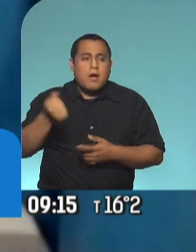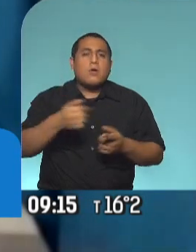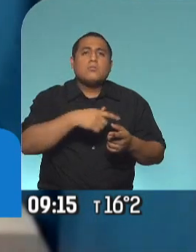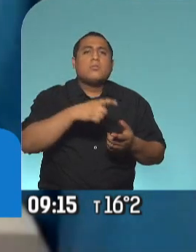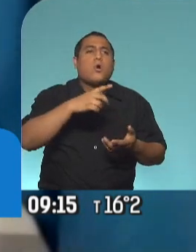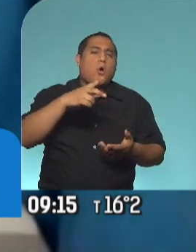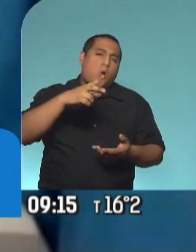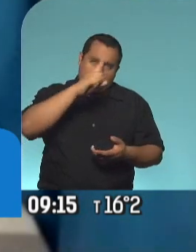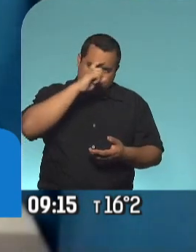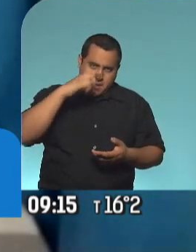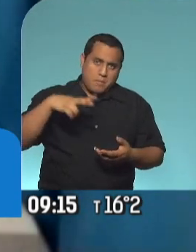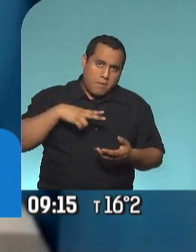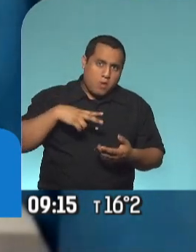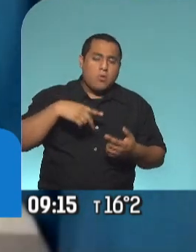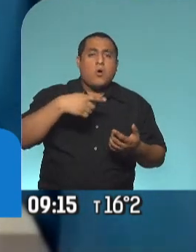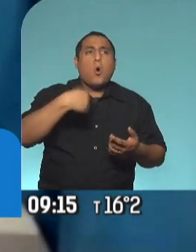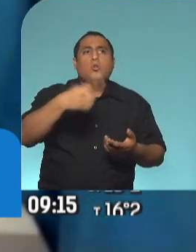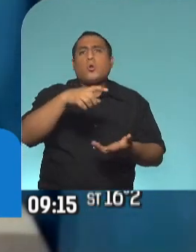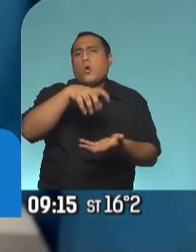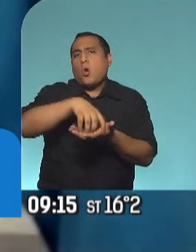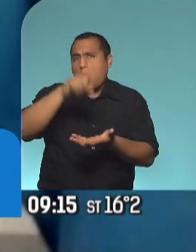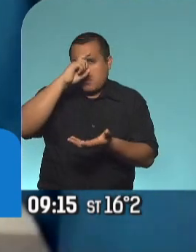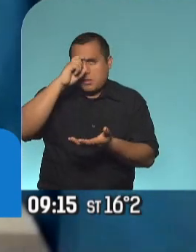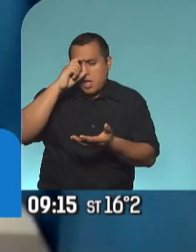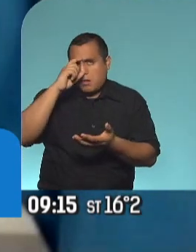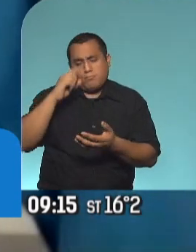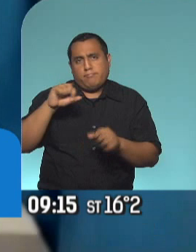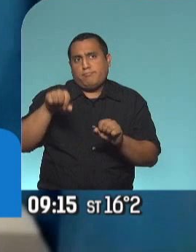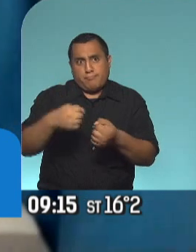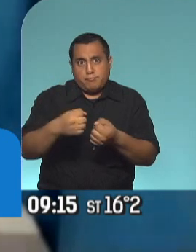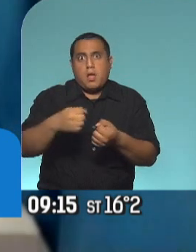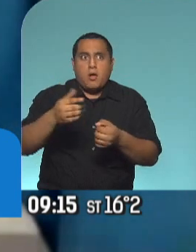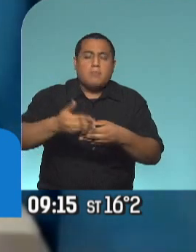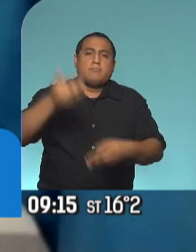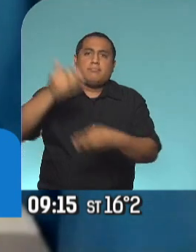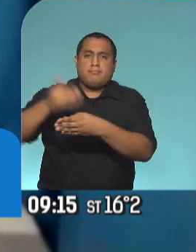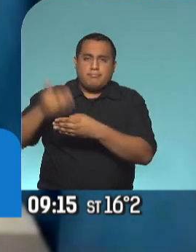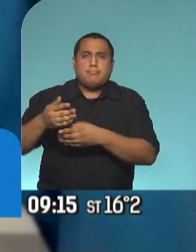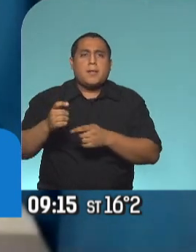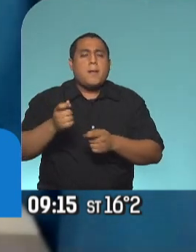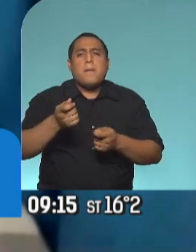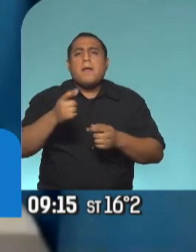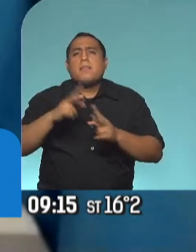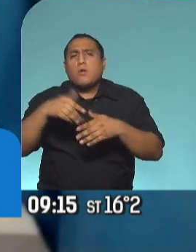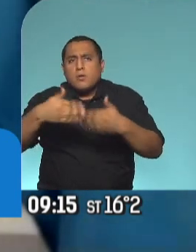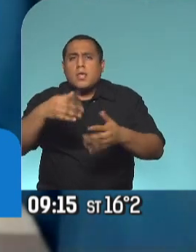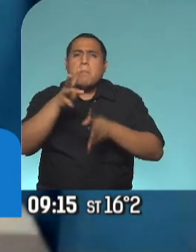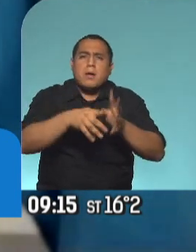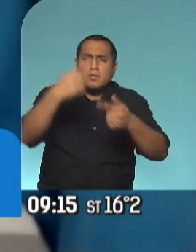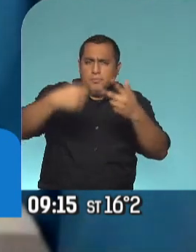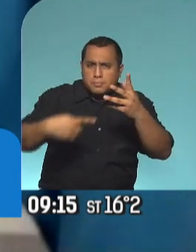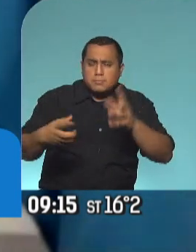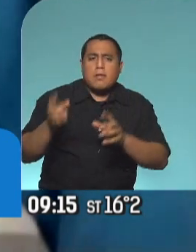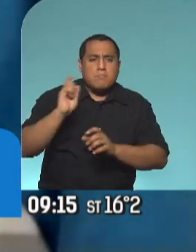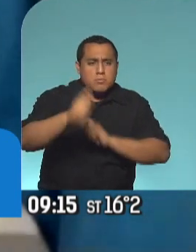Clínicas, que era un hospital que no estaba en funcionamiento y que, bueno, a partir del mejoramiento de la infraestructura, la tecnología y fundamentalmente